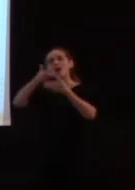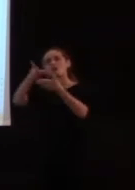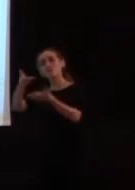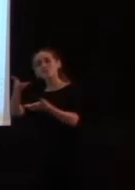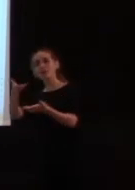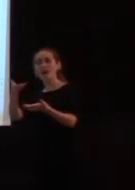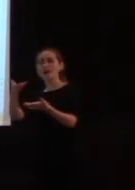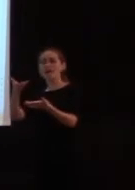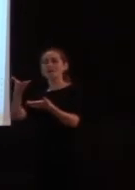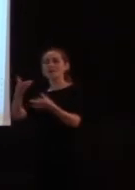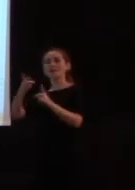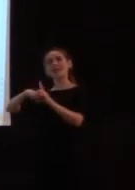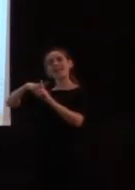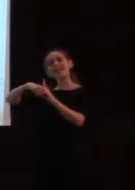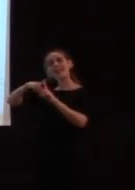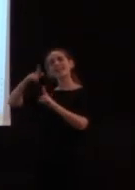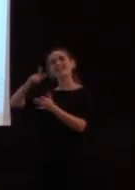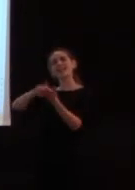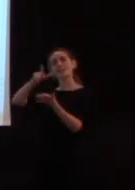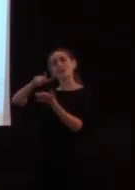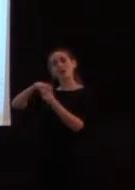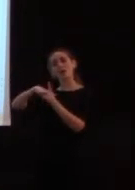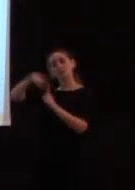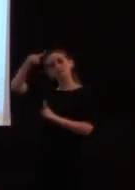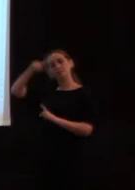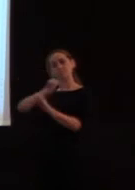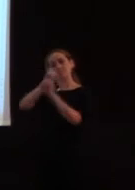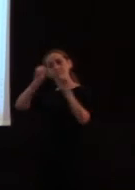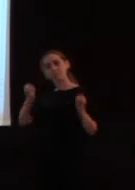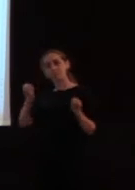nivel de lenguaje mucho más sólido. Bien.